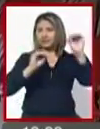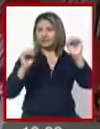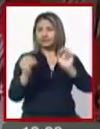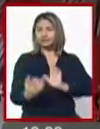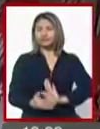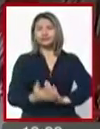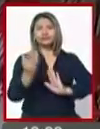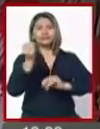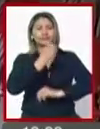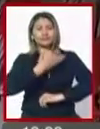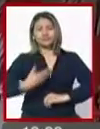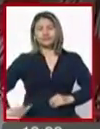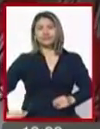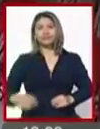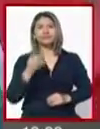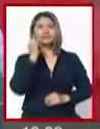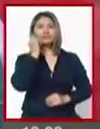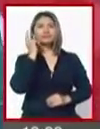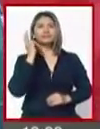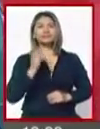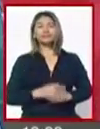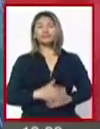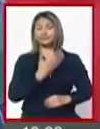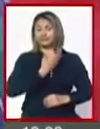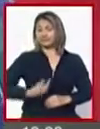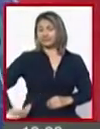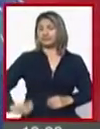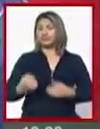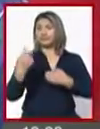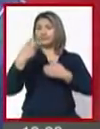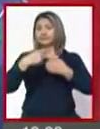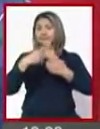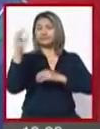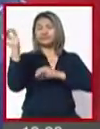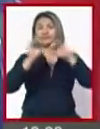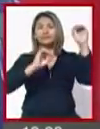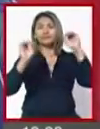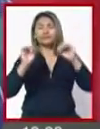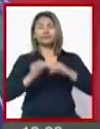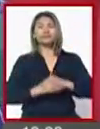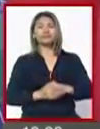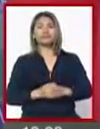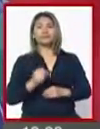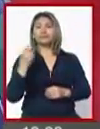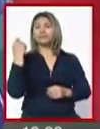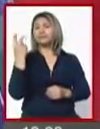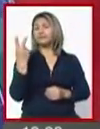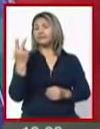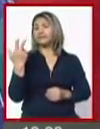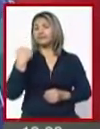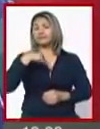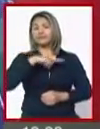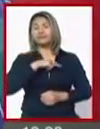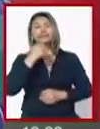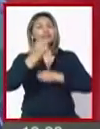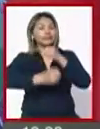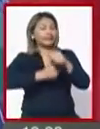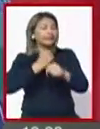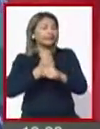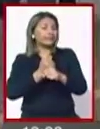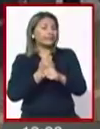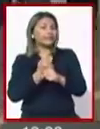con la presencia del presidente Evo Morales. Bueno, el presidente va a participar en Oruro. Ha participado en 2 o 3 oportunidades con nosotros, pero este año